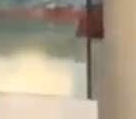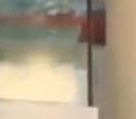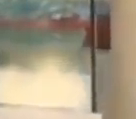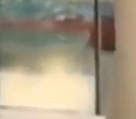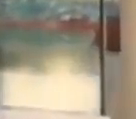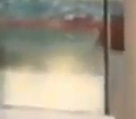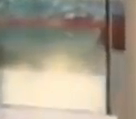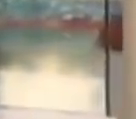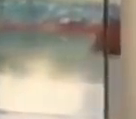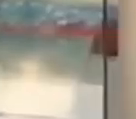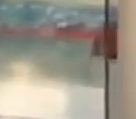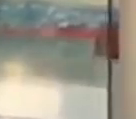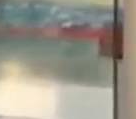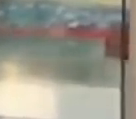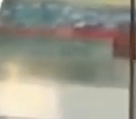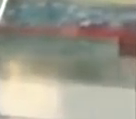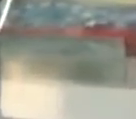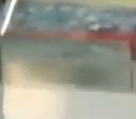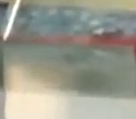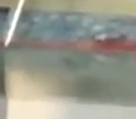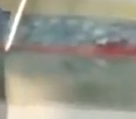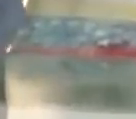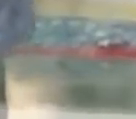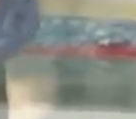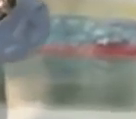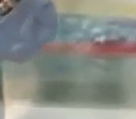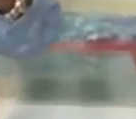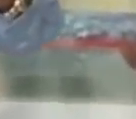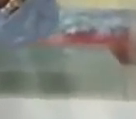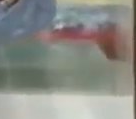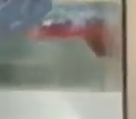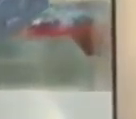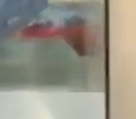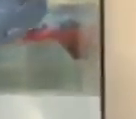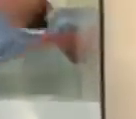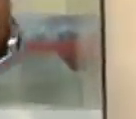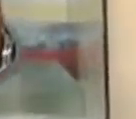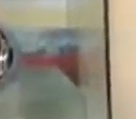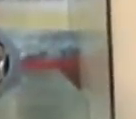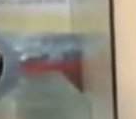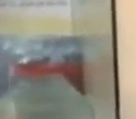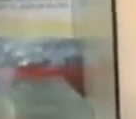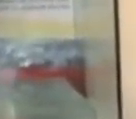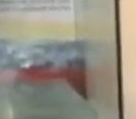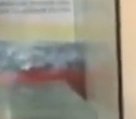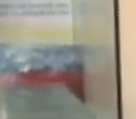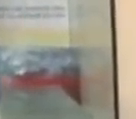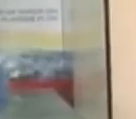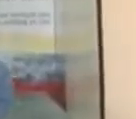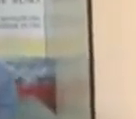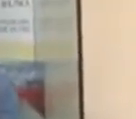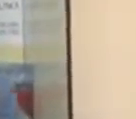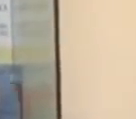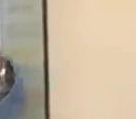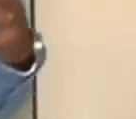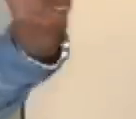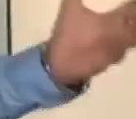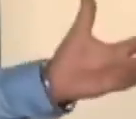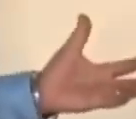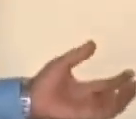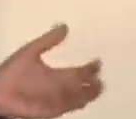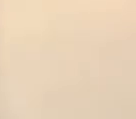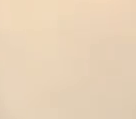al sistema eléctrico es llevar a nuestro pueblo a un nivel de desesperación y al enfrentamiento